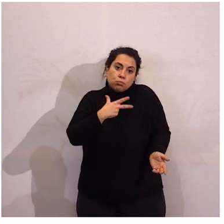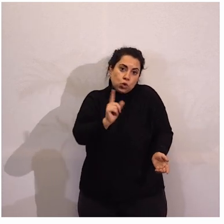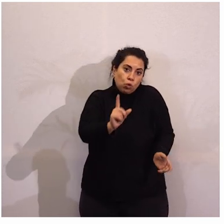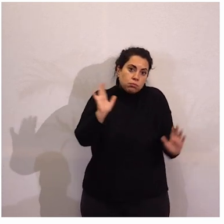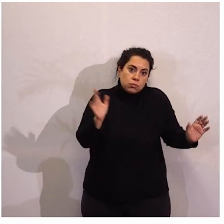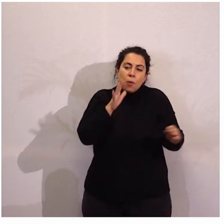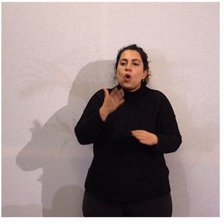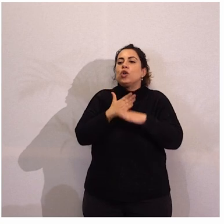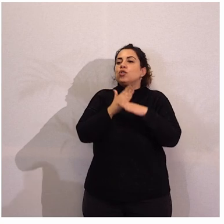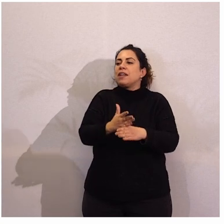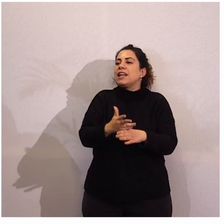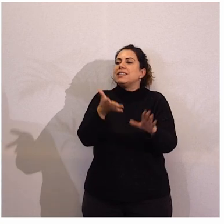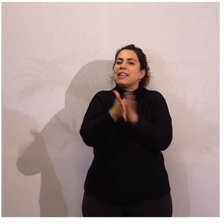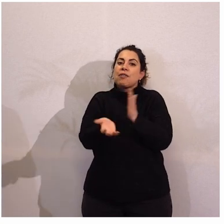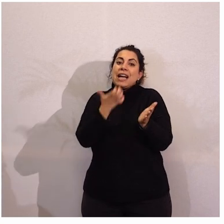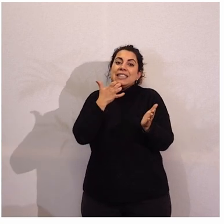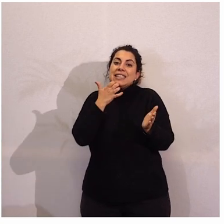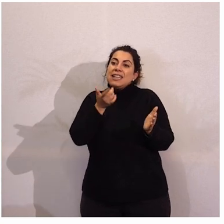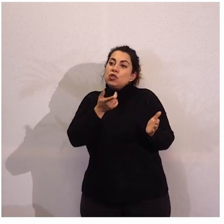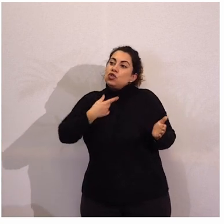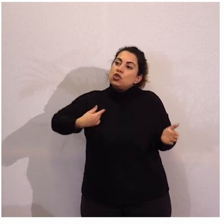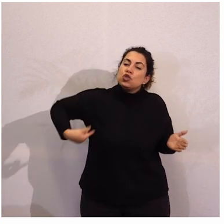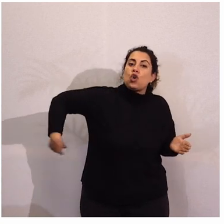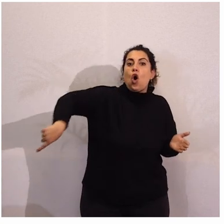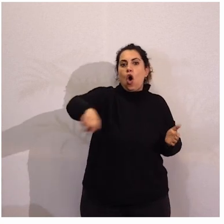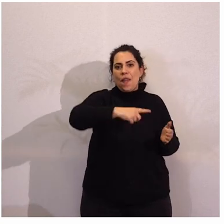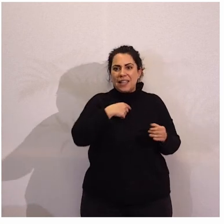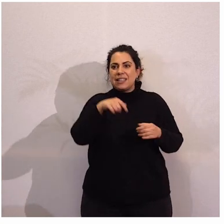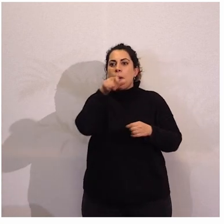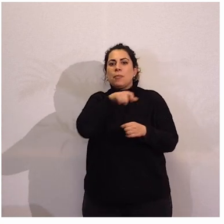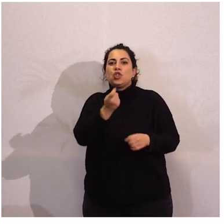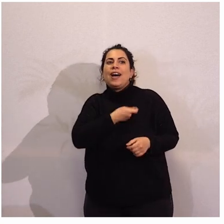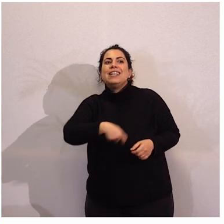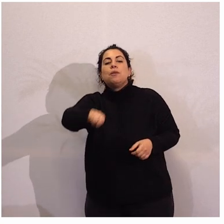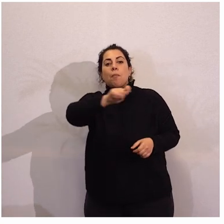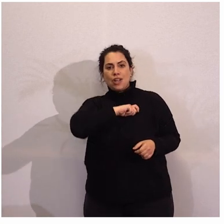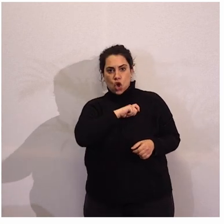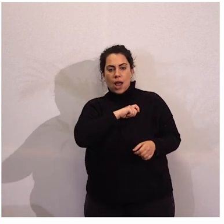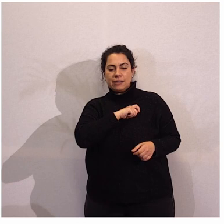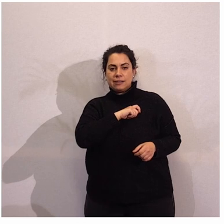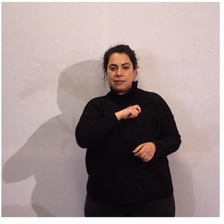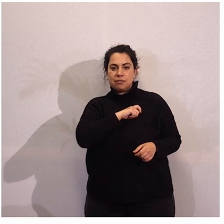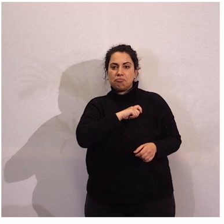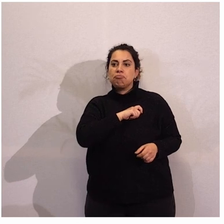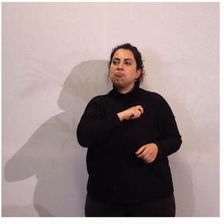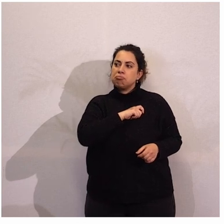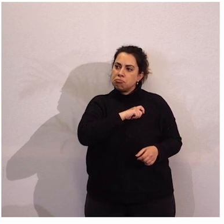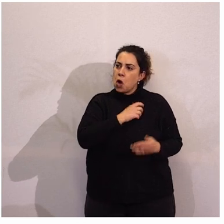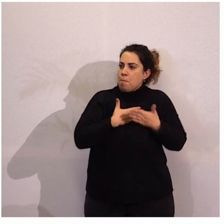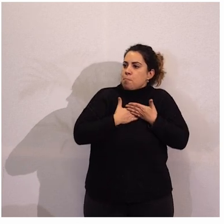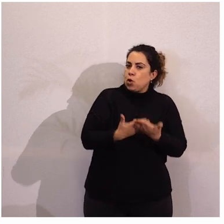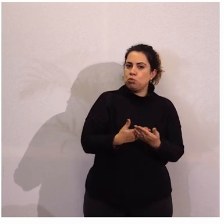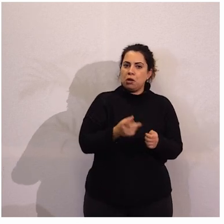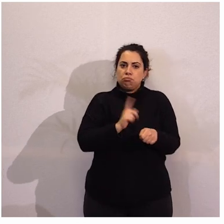porque suficientes seríamos cuando todas las personas españolas, en este caso, hiciéramos un poquito